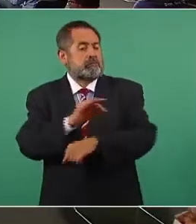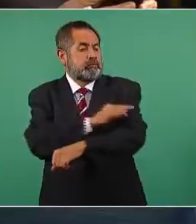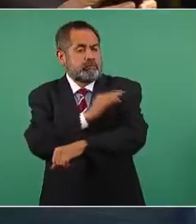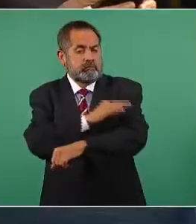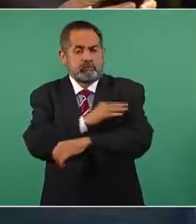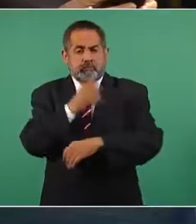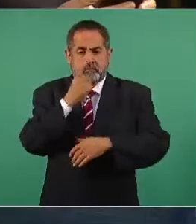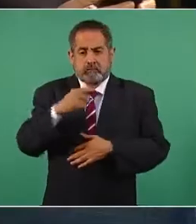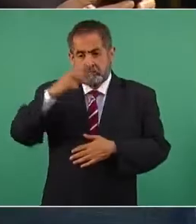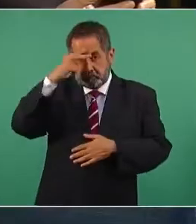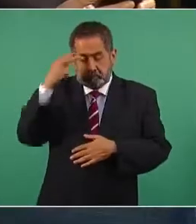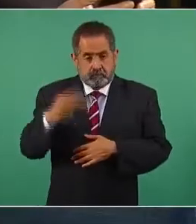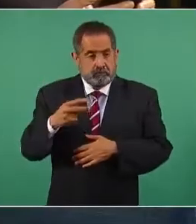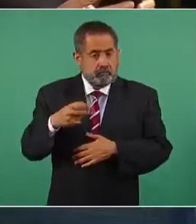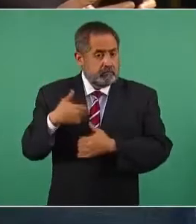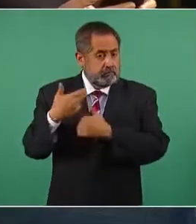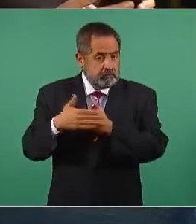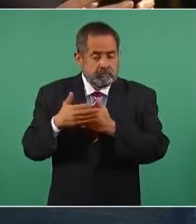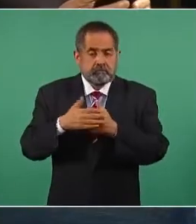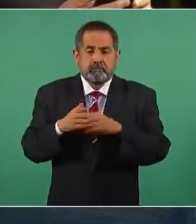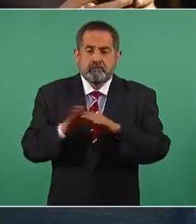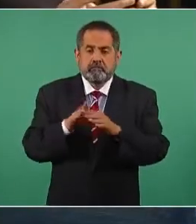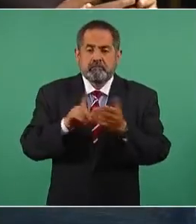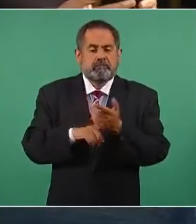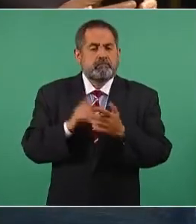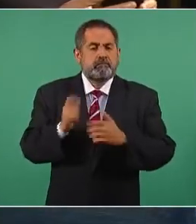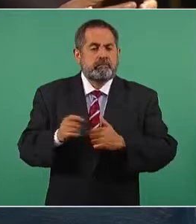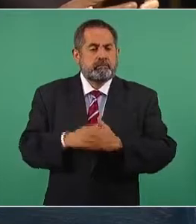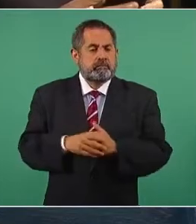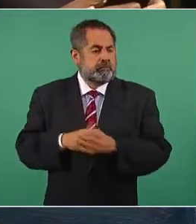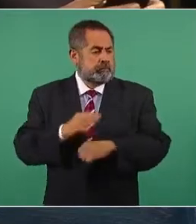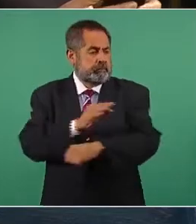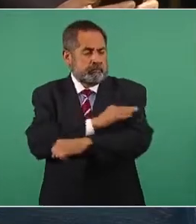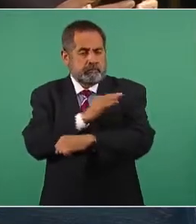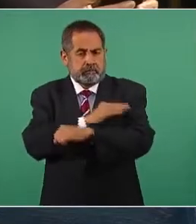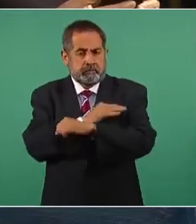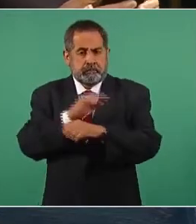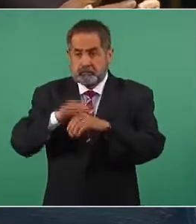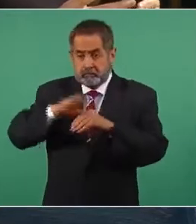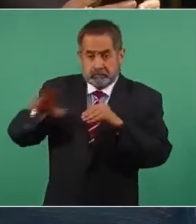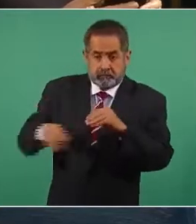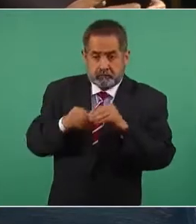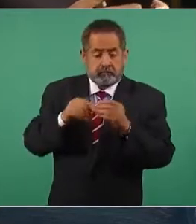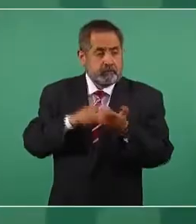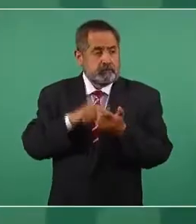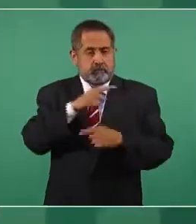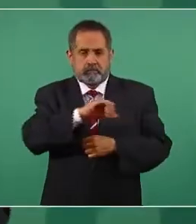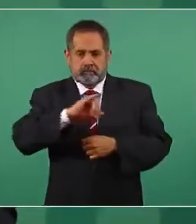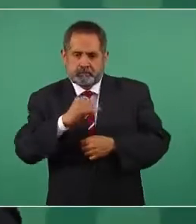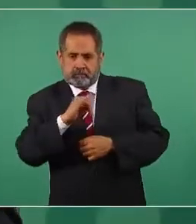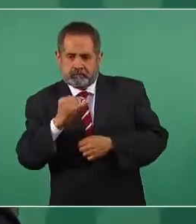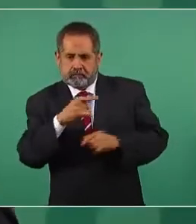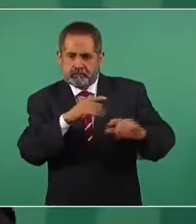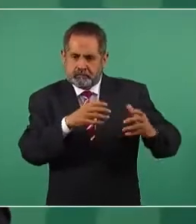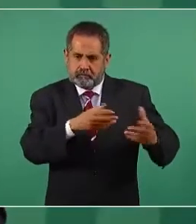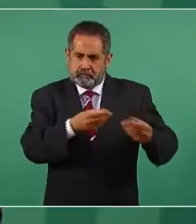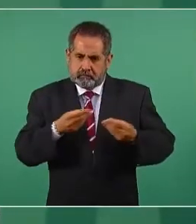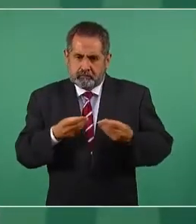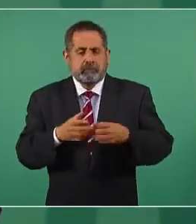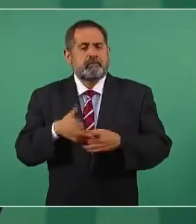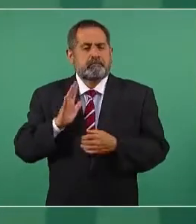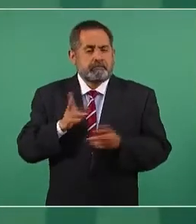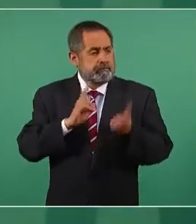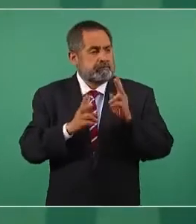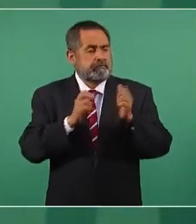que México va a buscar completar con vacunas, ¿sería con la misma vacuna de Johnson & Johnson? Ya estamos en comunicación